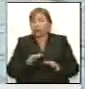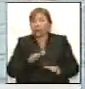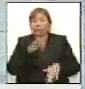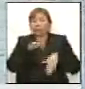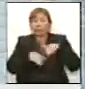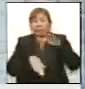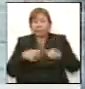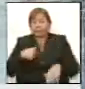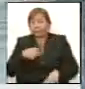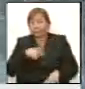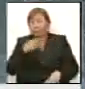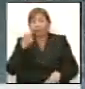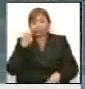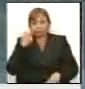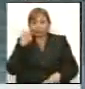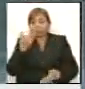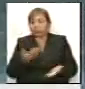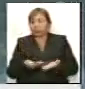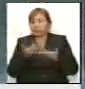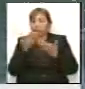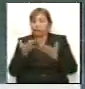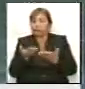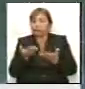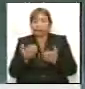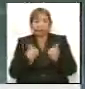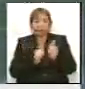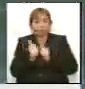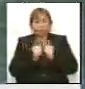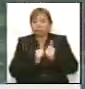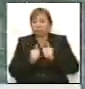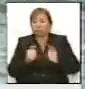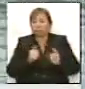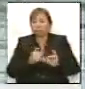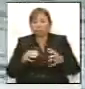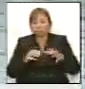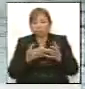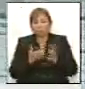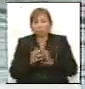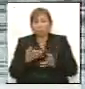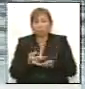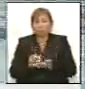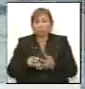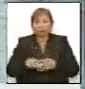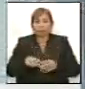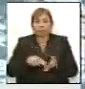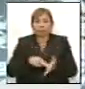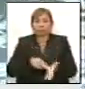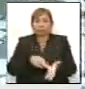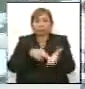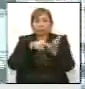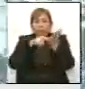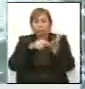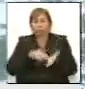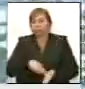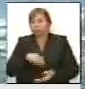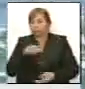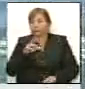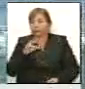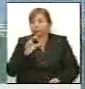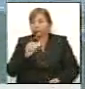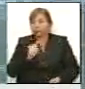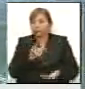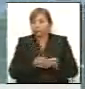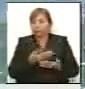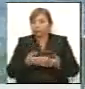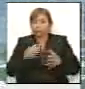país son reconocidas por ofrecer un escenario competitivo para el deporte de la tabla, en esencial Punta Rocas, esto debido a su